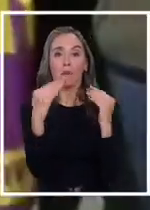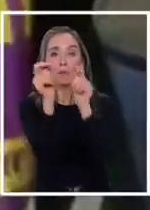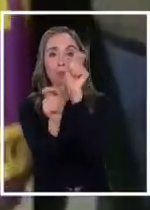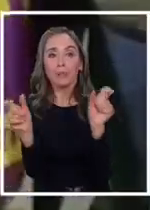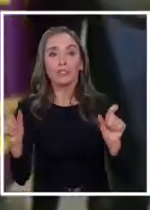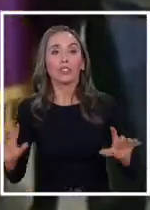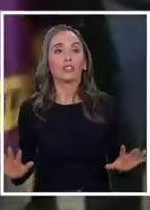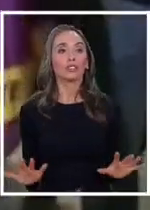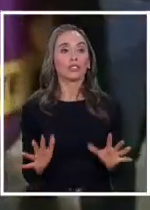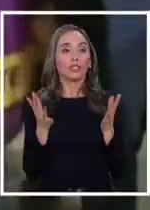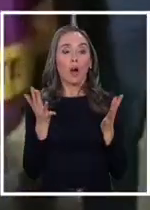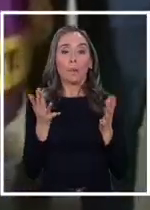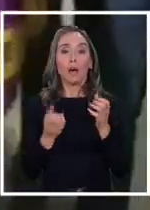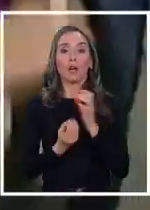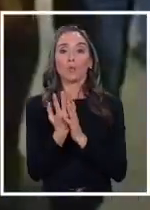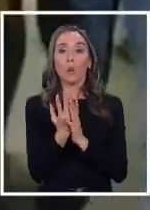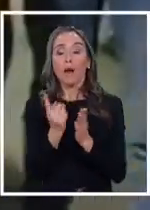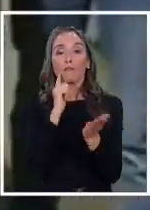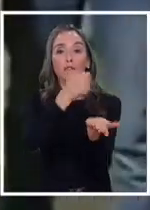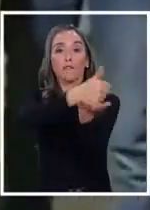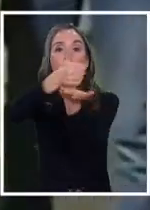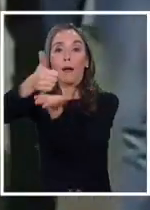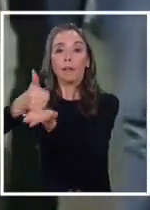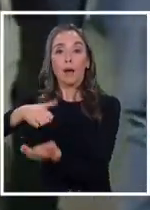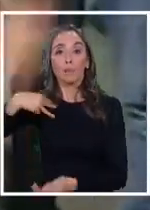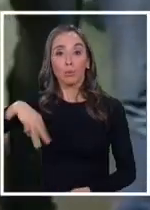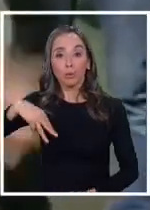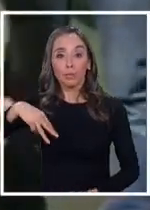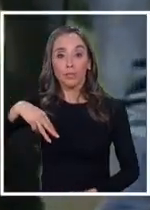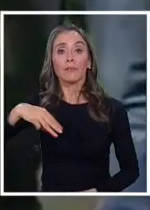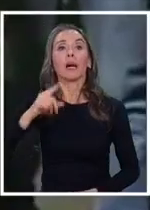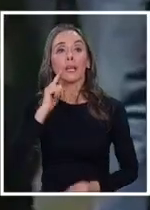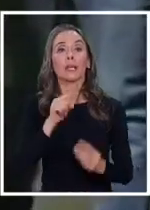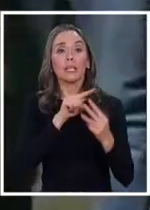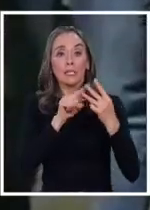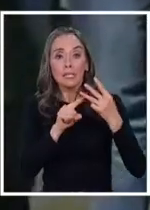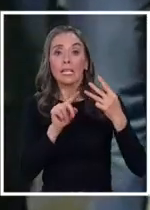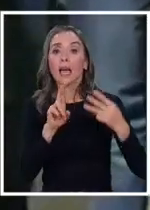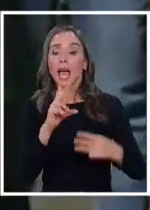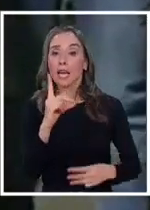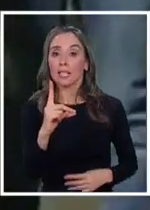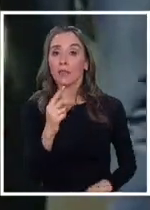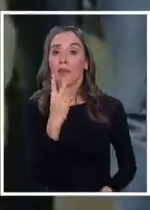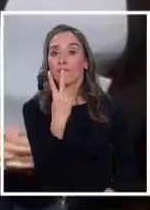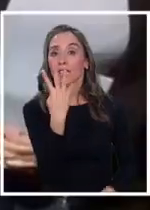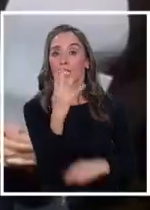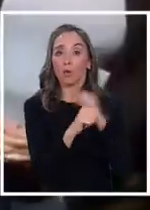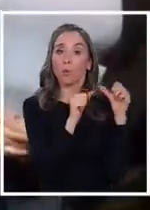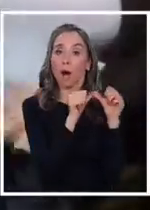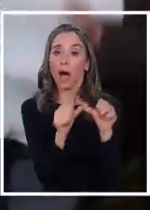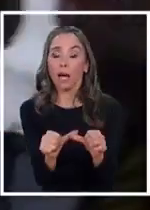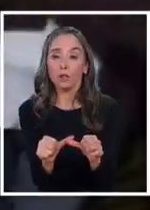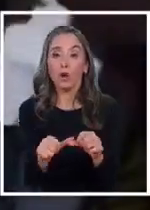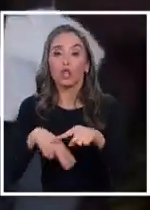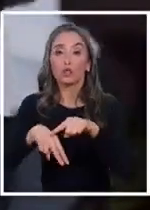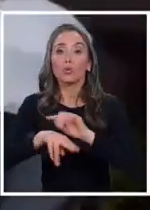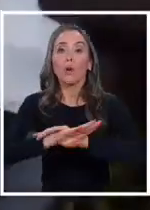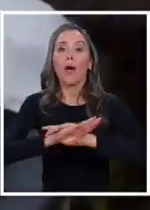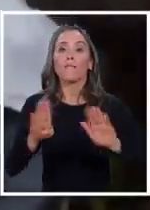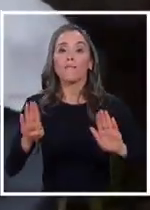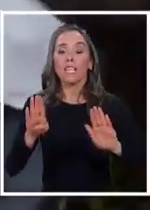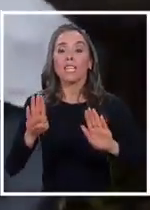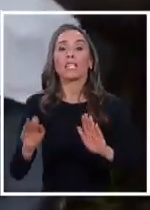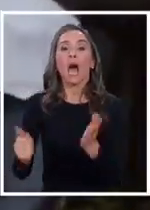acompañado. Las sorpresas en los nuevos liderazgos municipales siguieron de la mano de RD. Luego de 24 años, Ñuñoa dejará de tener